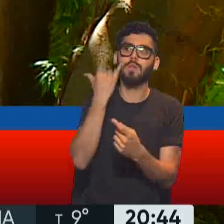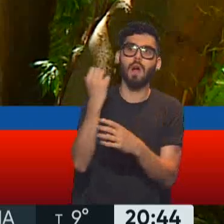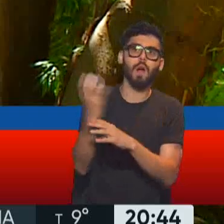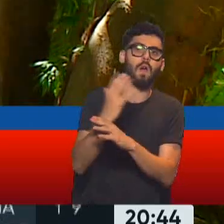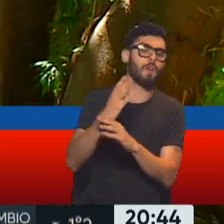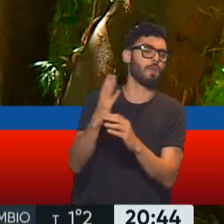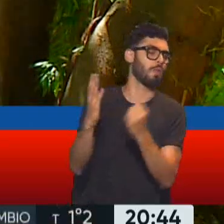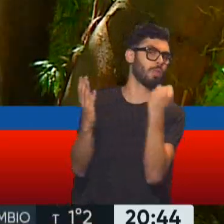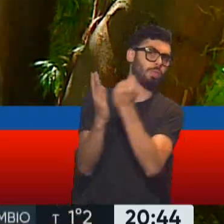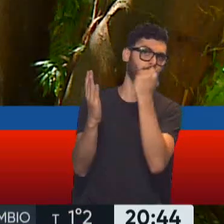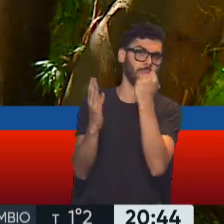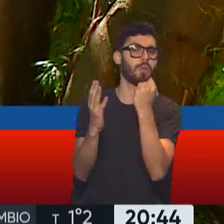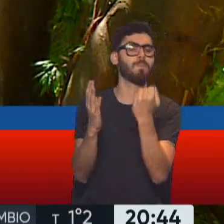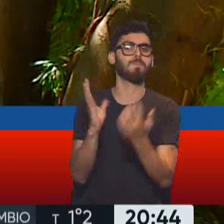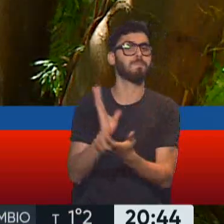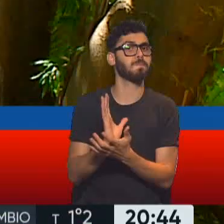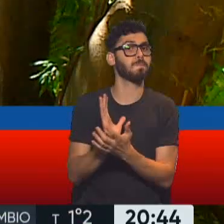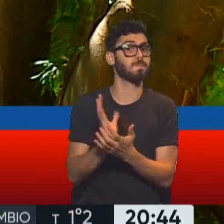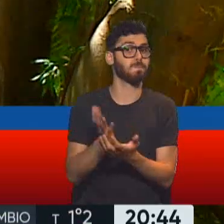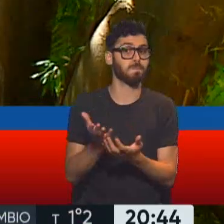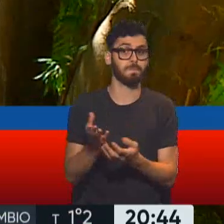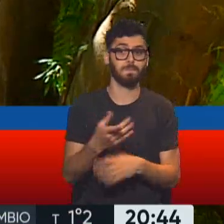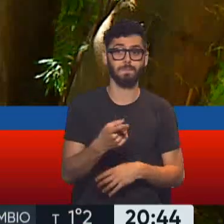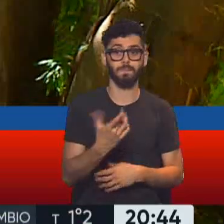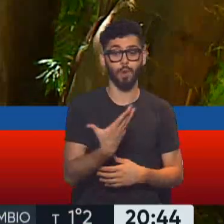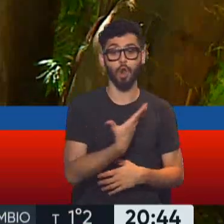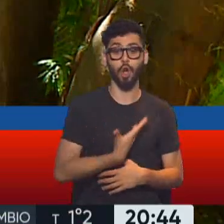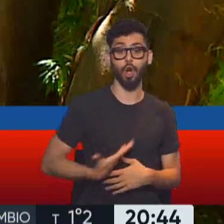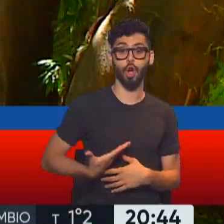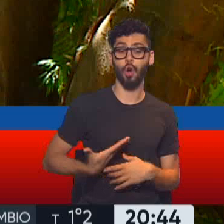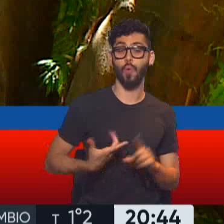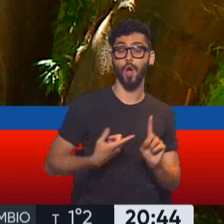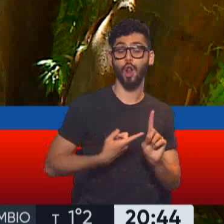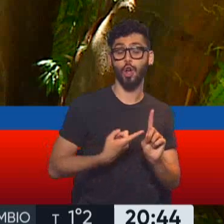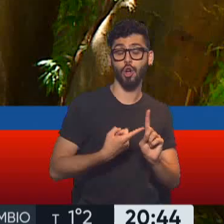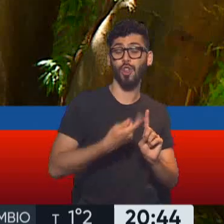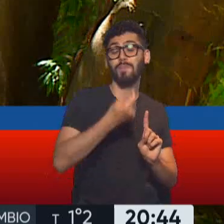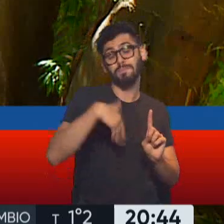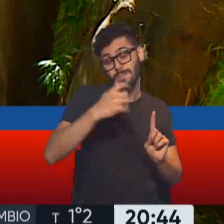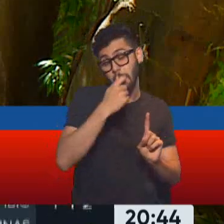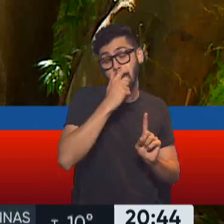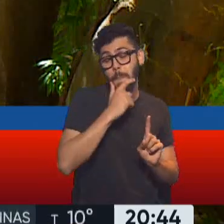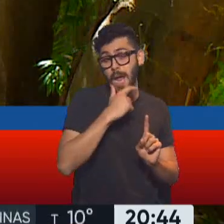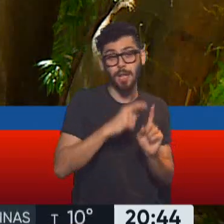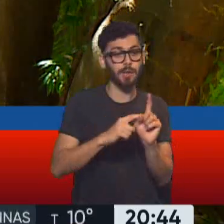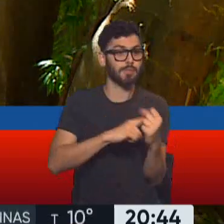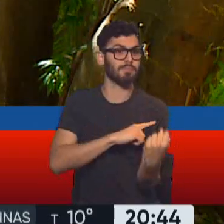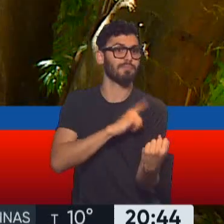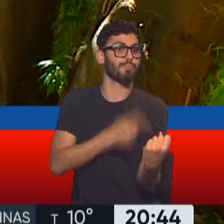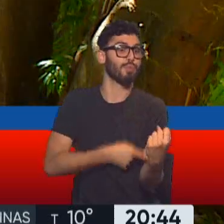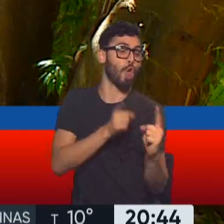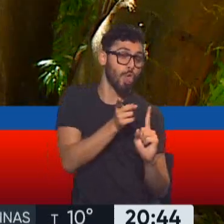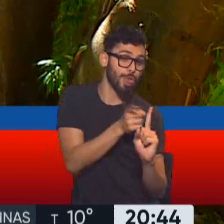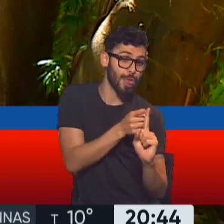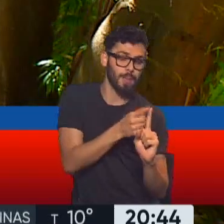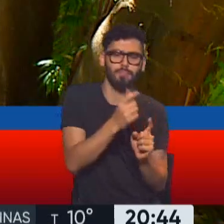producto de este mecanismo que llevó adelante el gobierno, básicamente Mauricio Macri, con el poder real en complicidad con el poder,